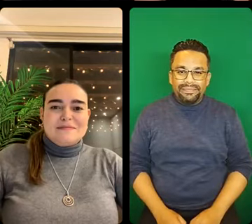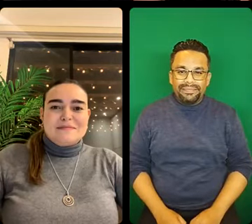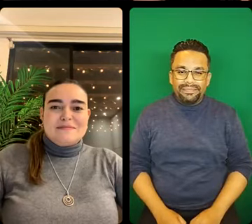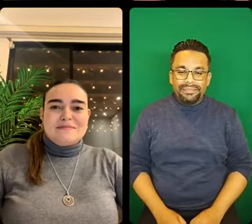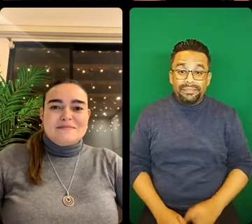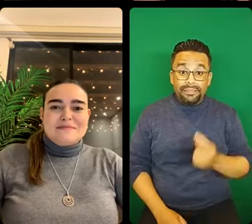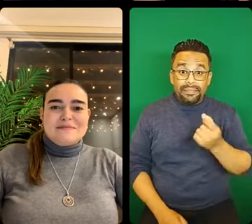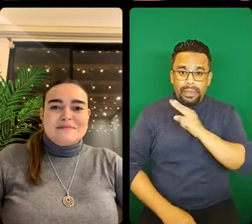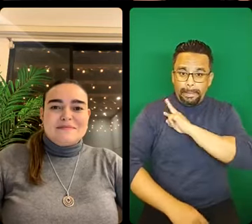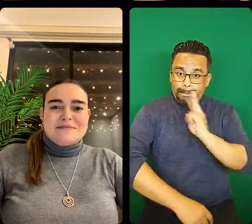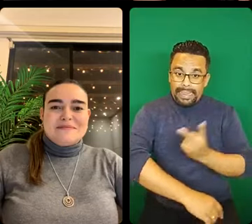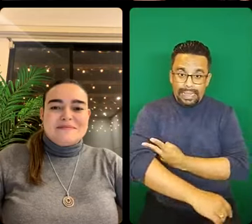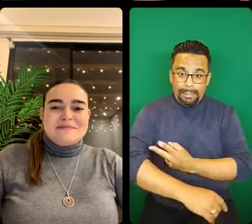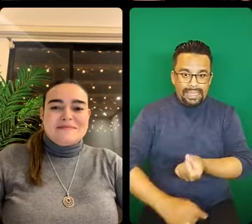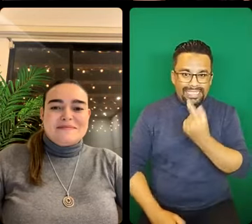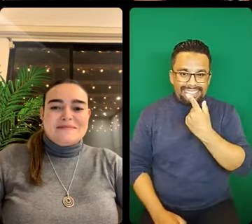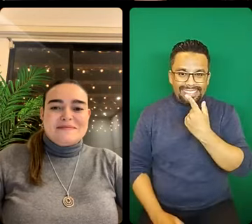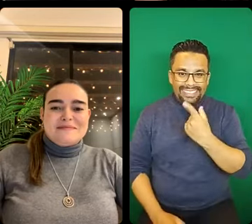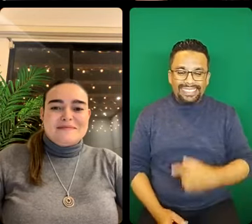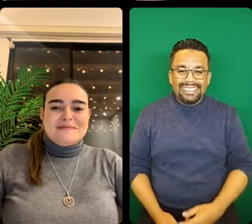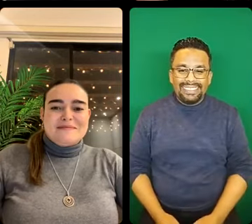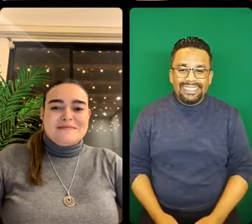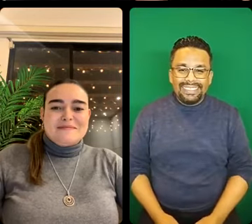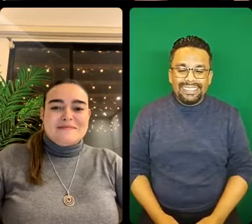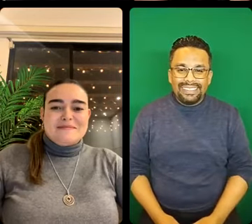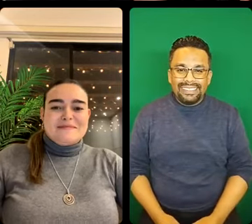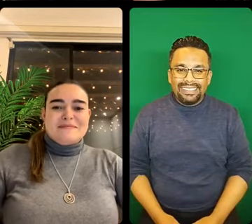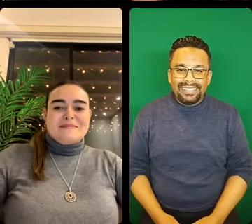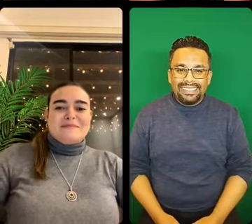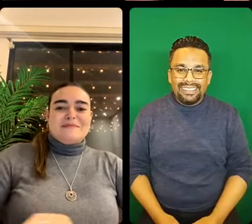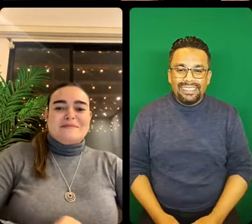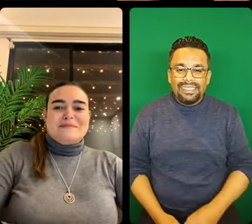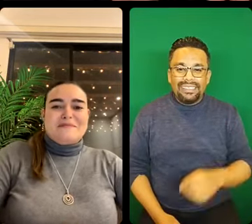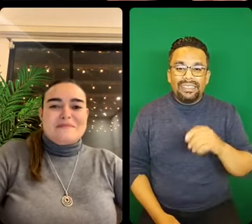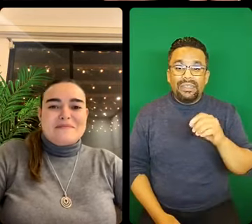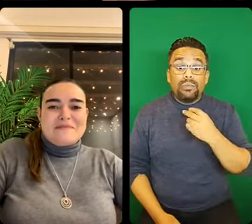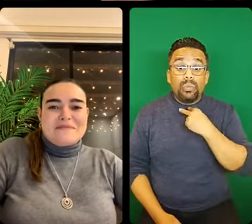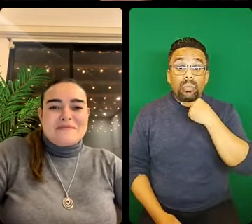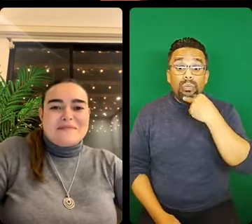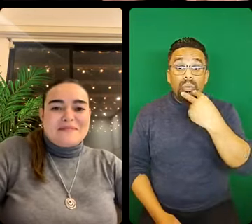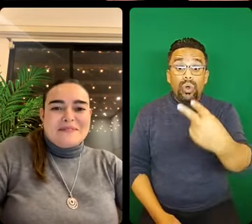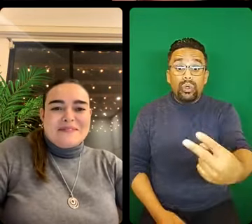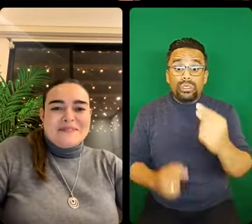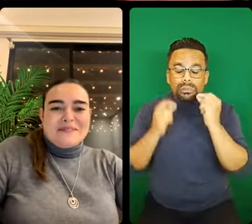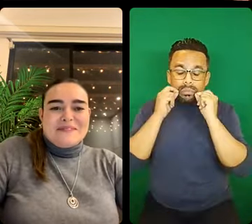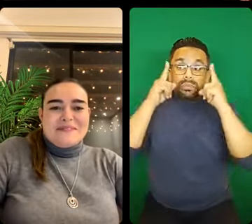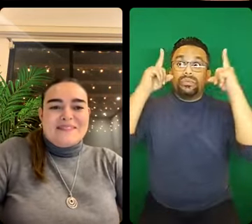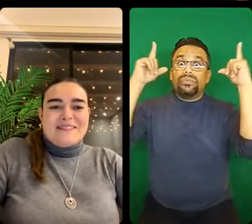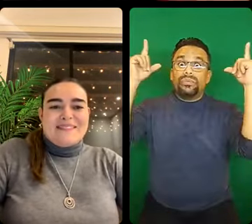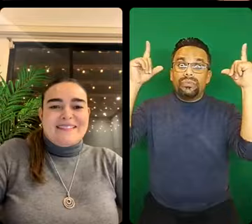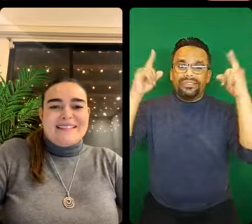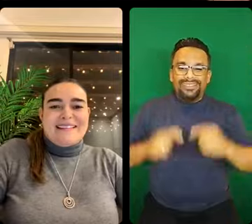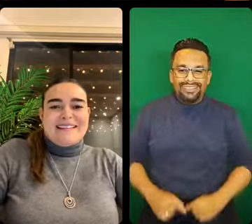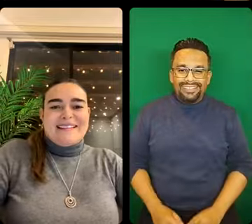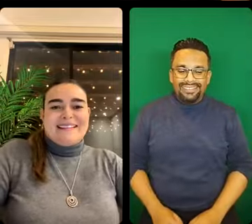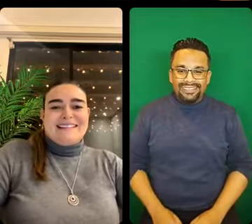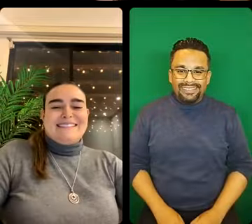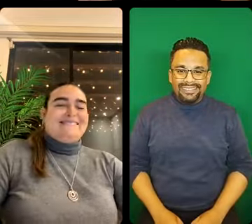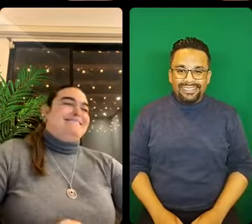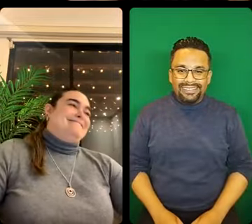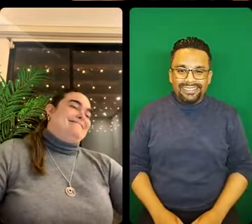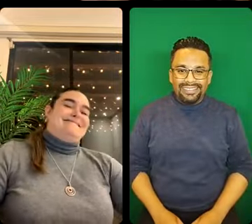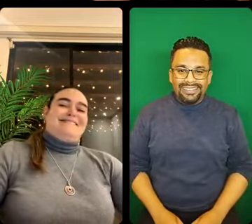Vitaminas, Valeria Saraís González y Voces del Despertar, Sneider Antonio